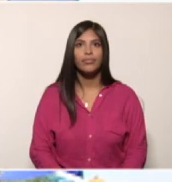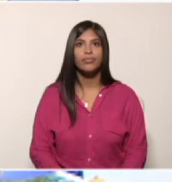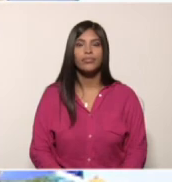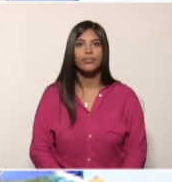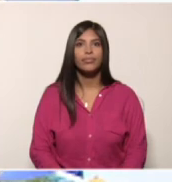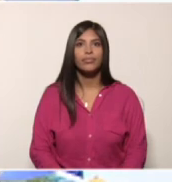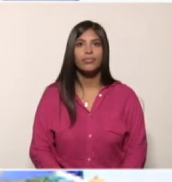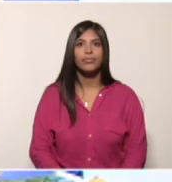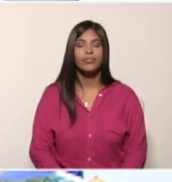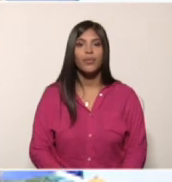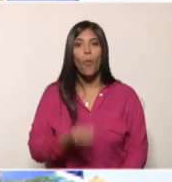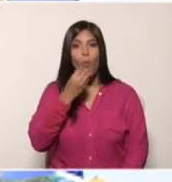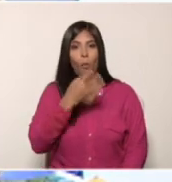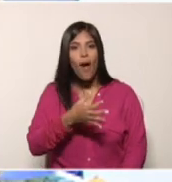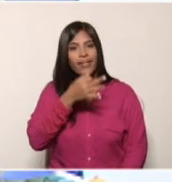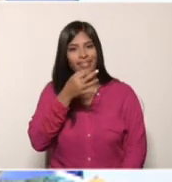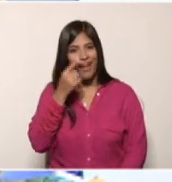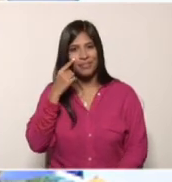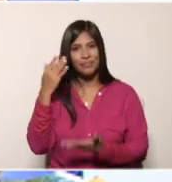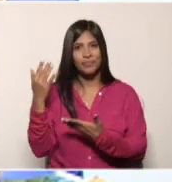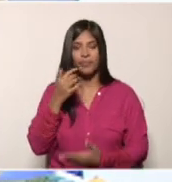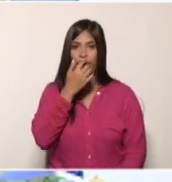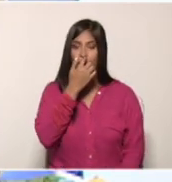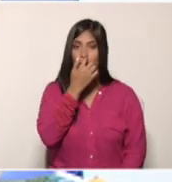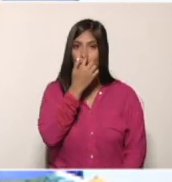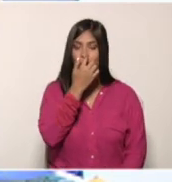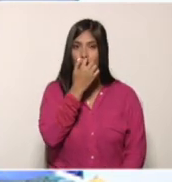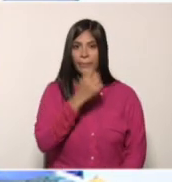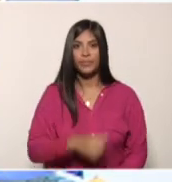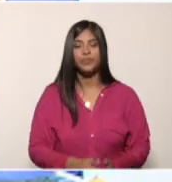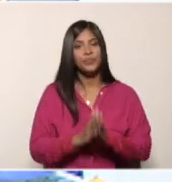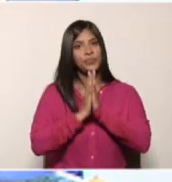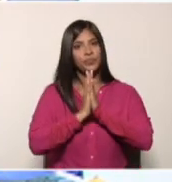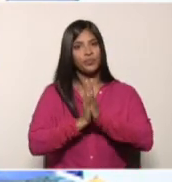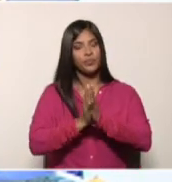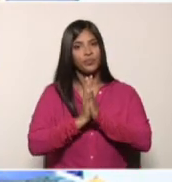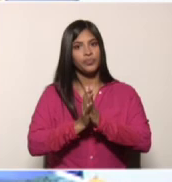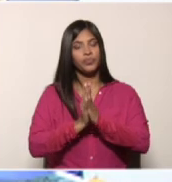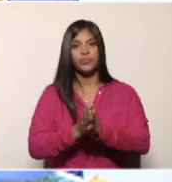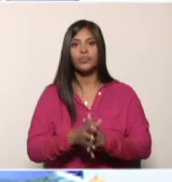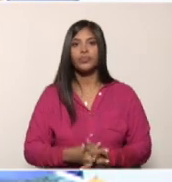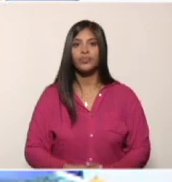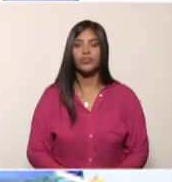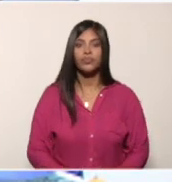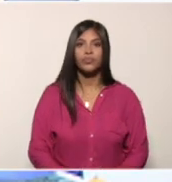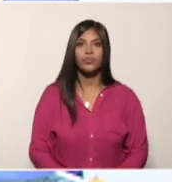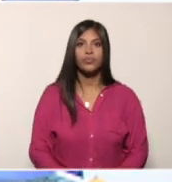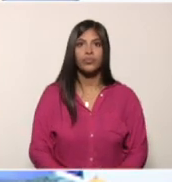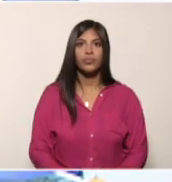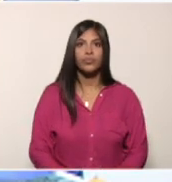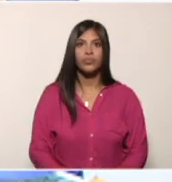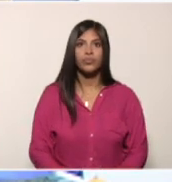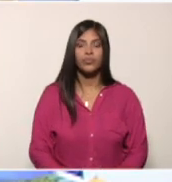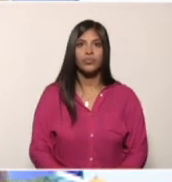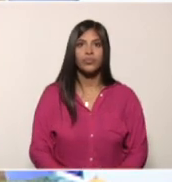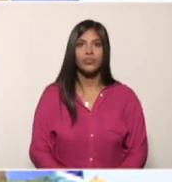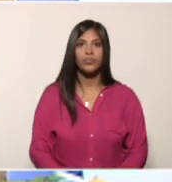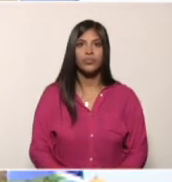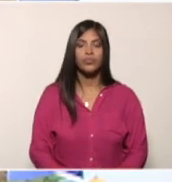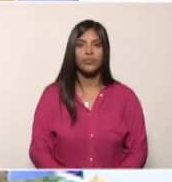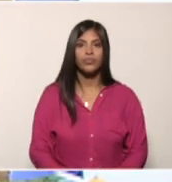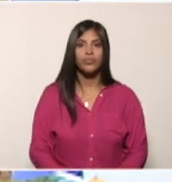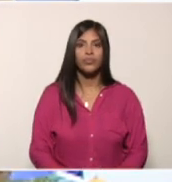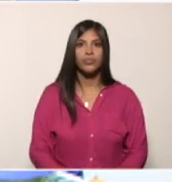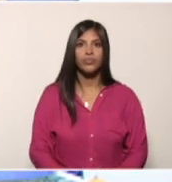tardes. Perdón, buenas tardes. Por favor. Bien, por favor. Entonces